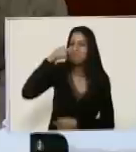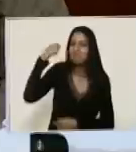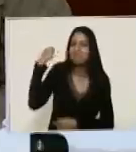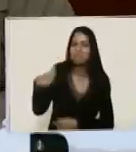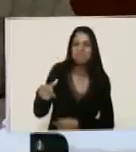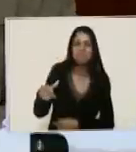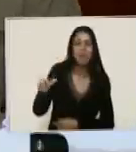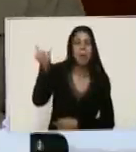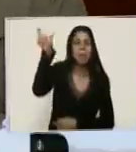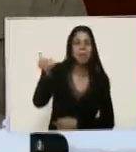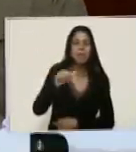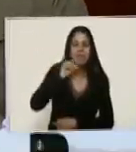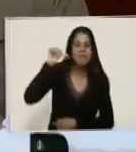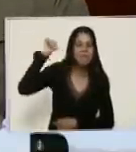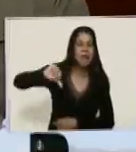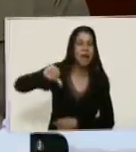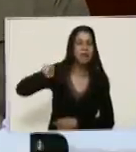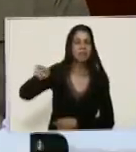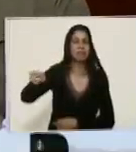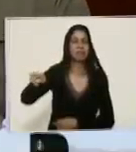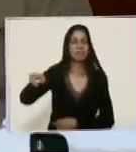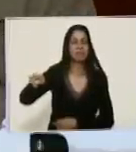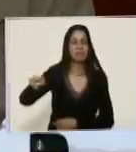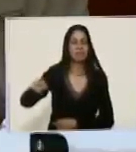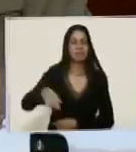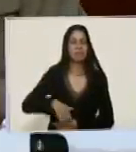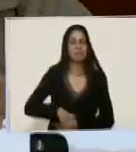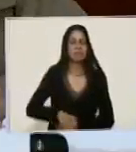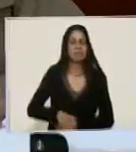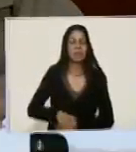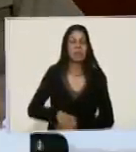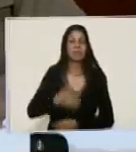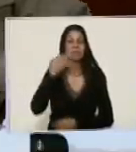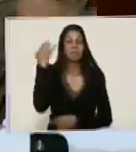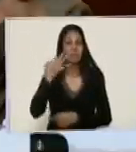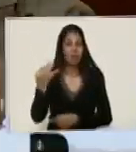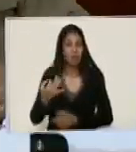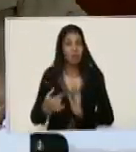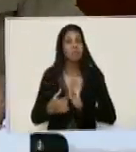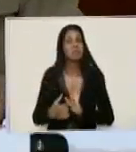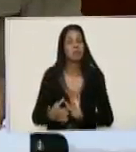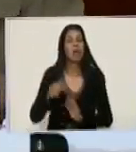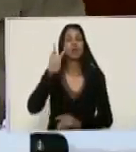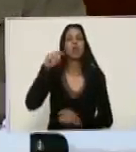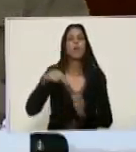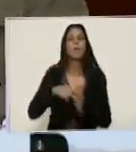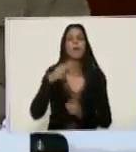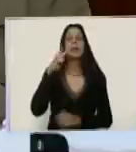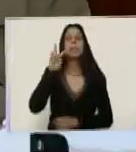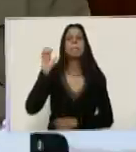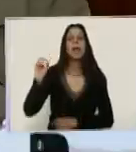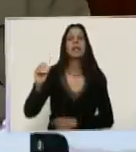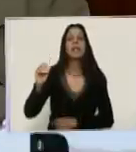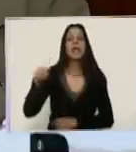Es un gran miserable. Y lo cierto es que en el 2020, Almagro,